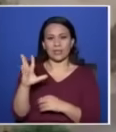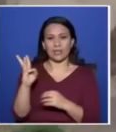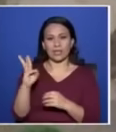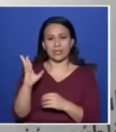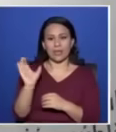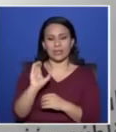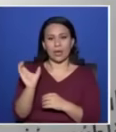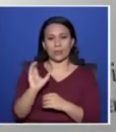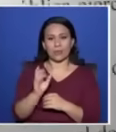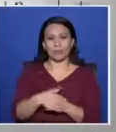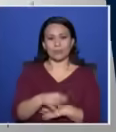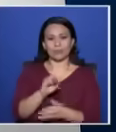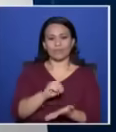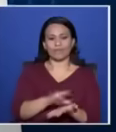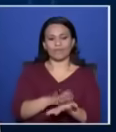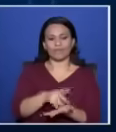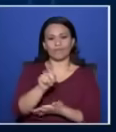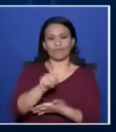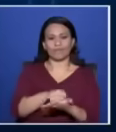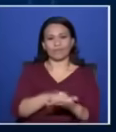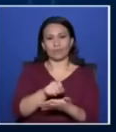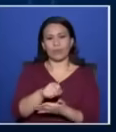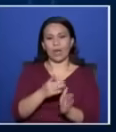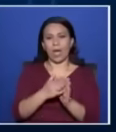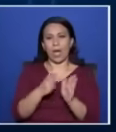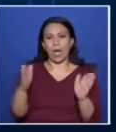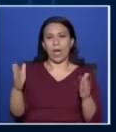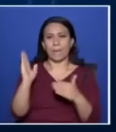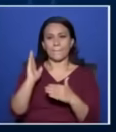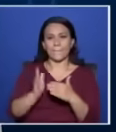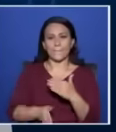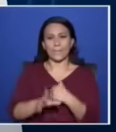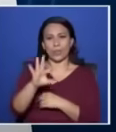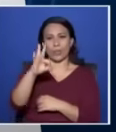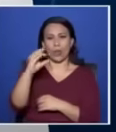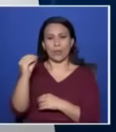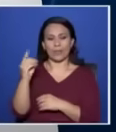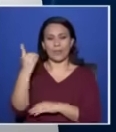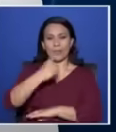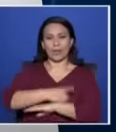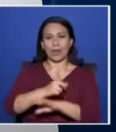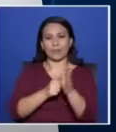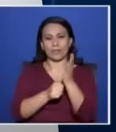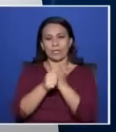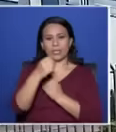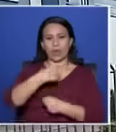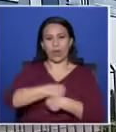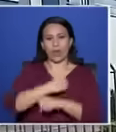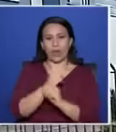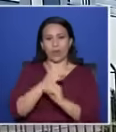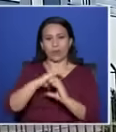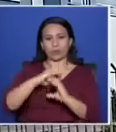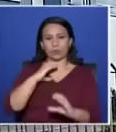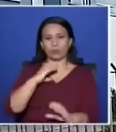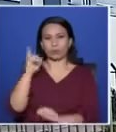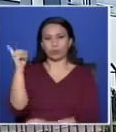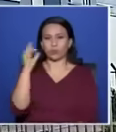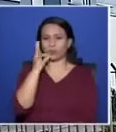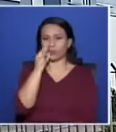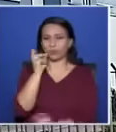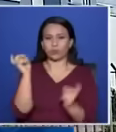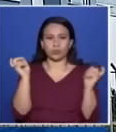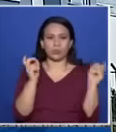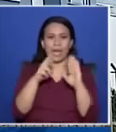$4.36. El decreto también dispone que en un plazo de 90 días el Ministerio de Transporte y la Agencia Nacional de Tránsito emitan